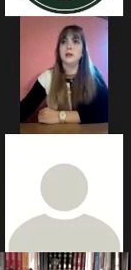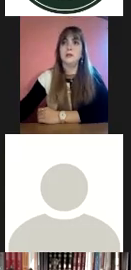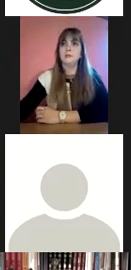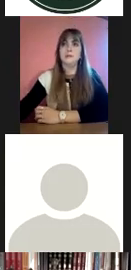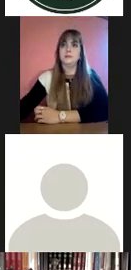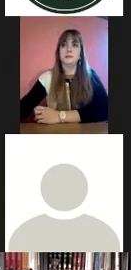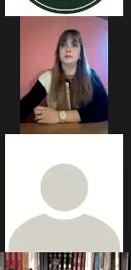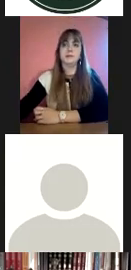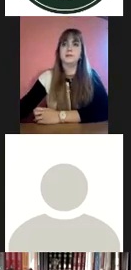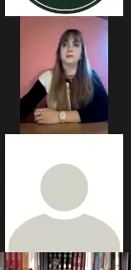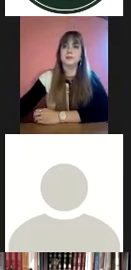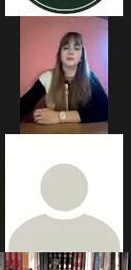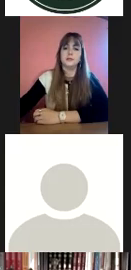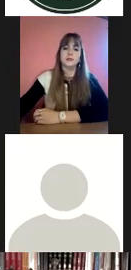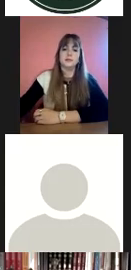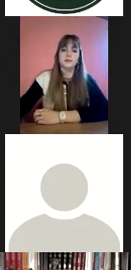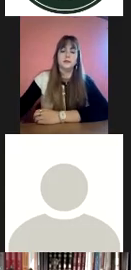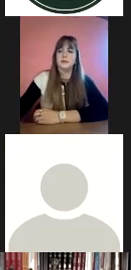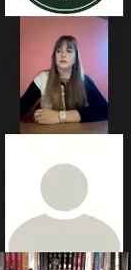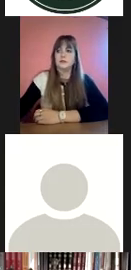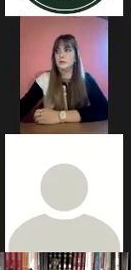le preguntas, pero mira que este perro